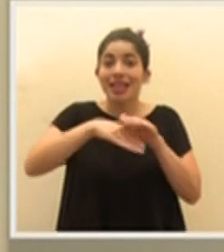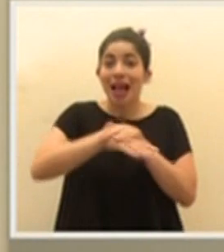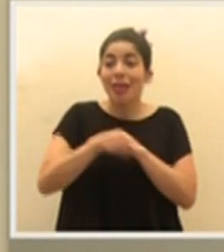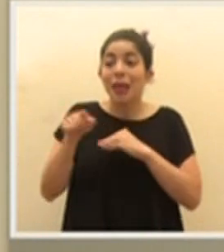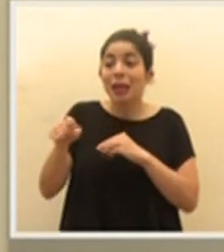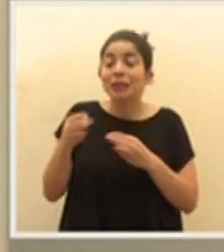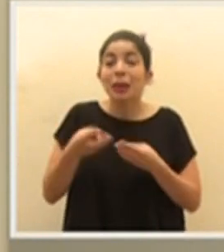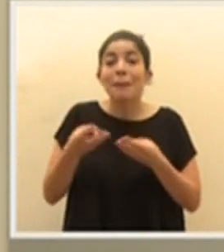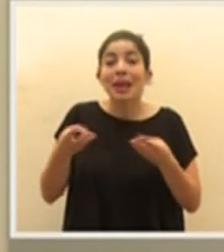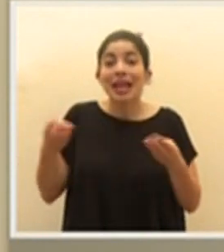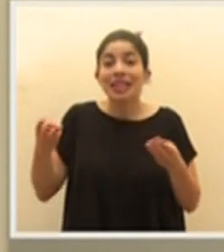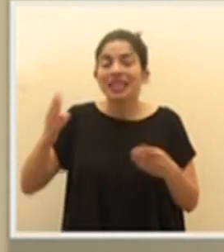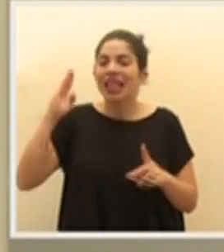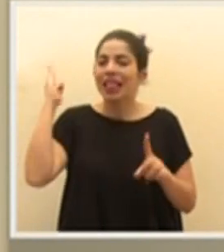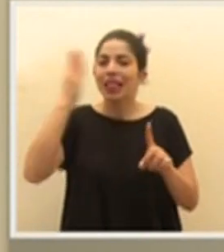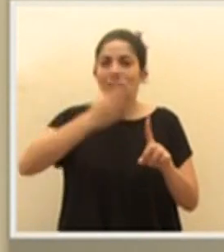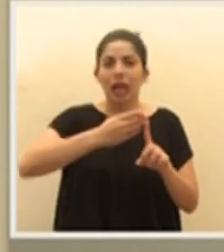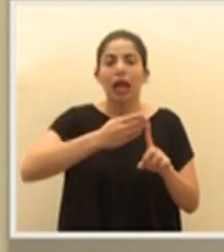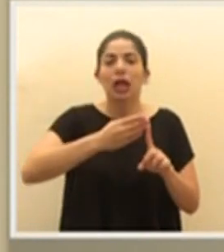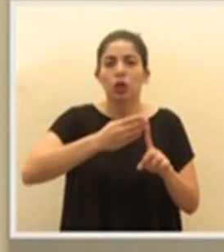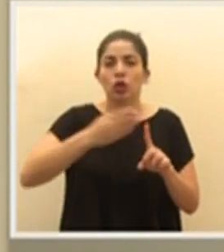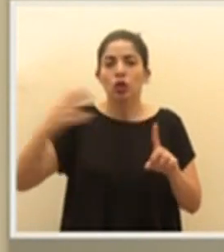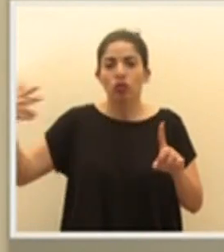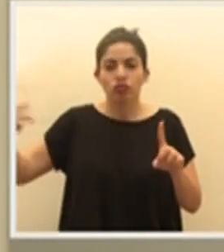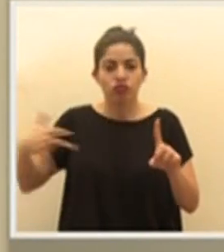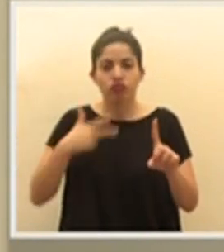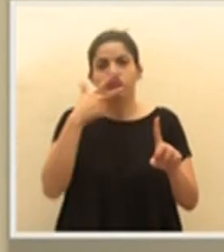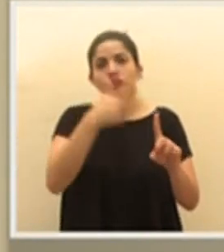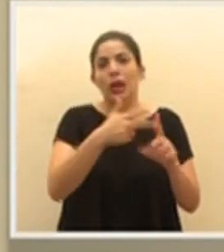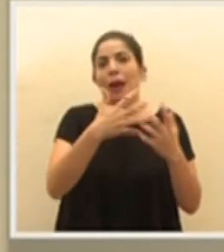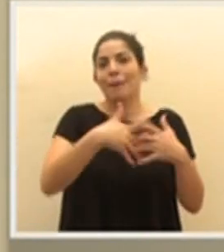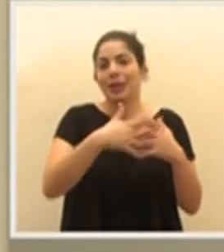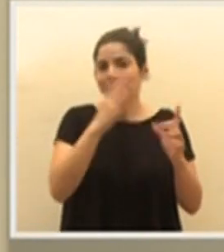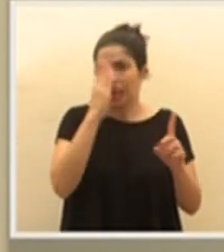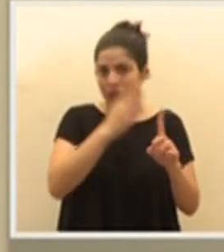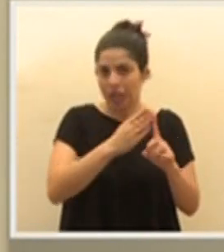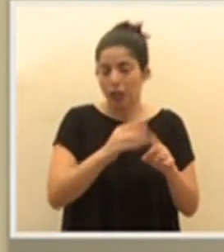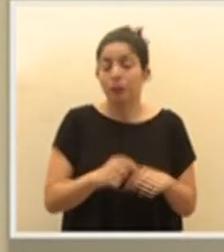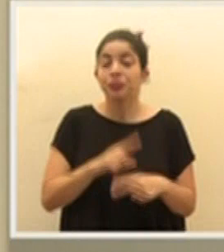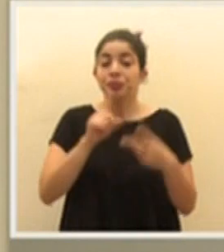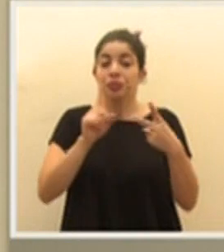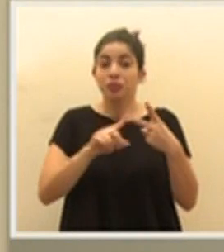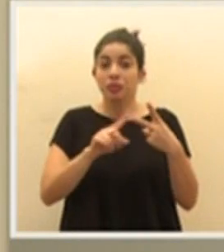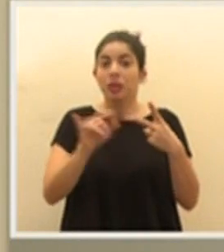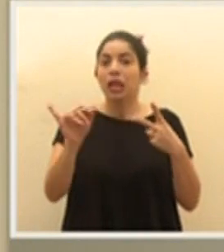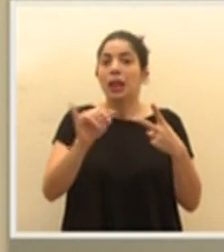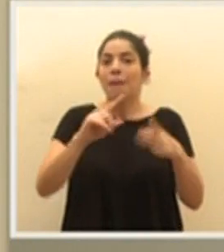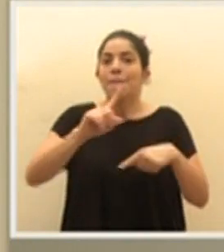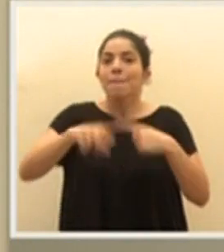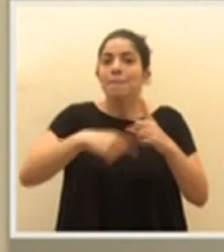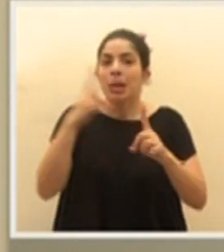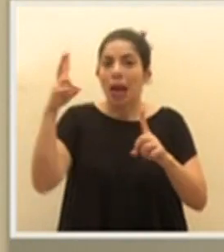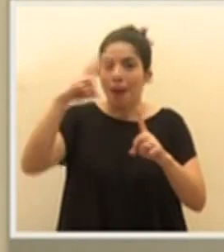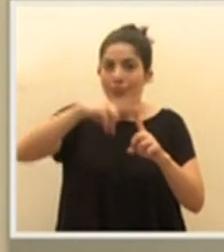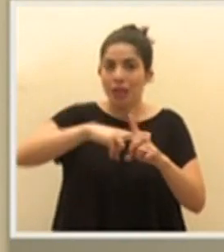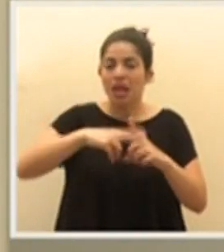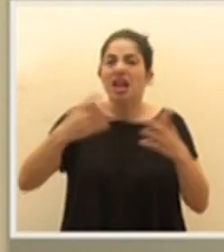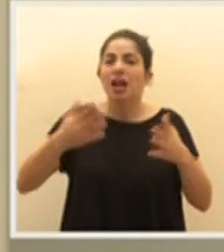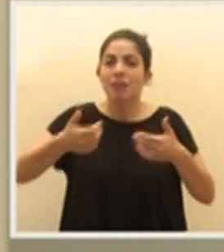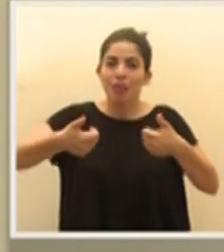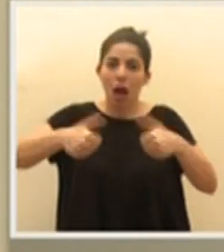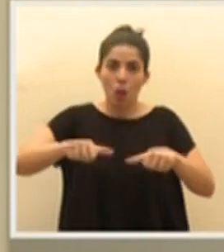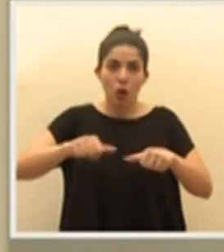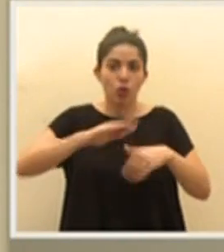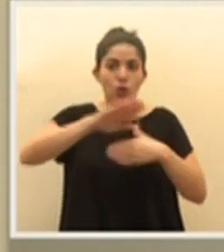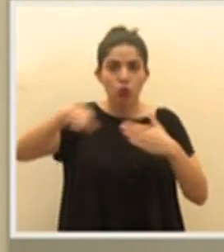de mercancías directamente a la empresa. También se va a implementar un acuerdo al que